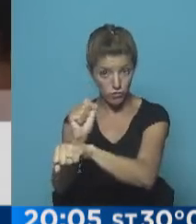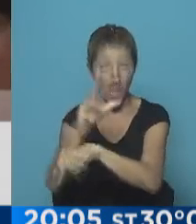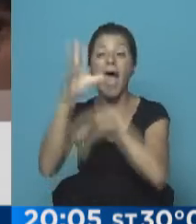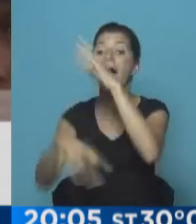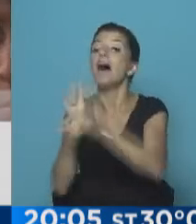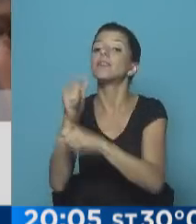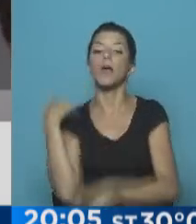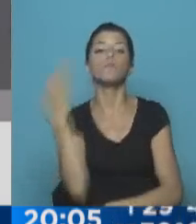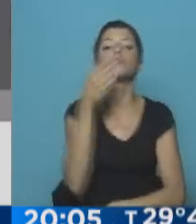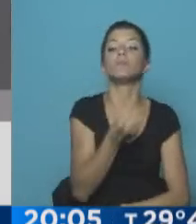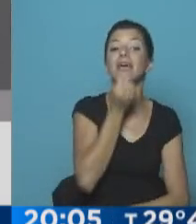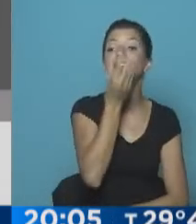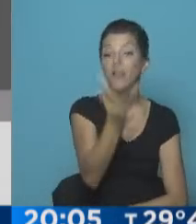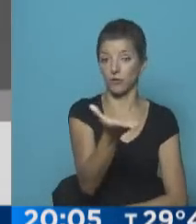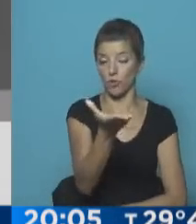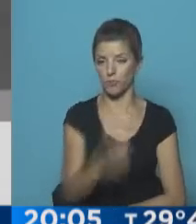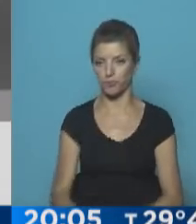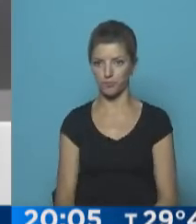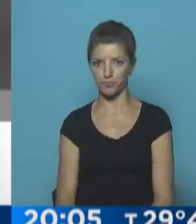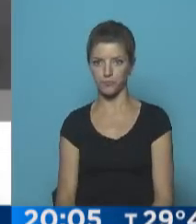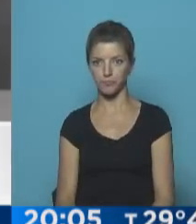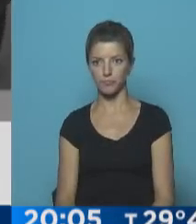declaración indagatoria.